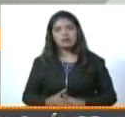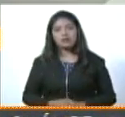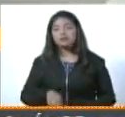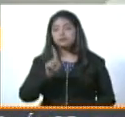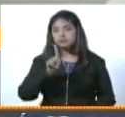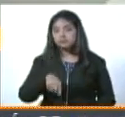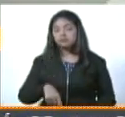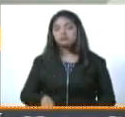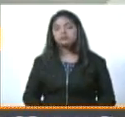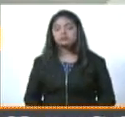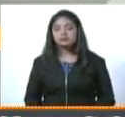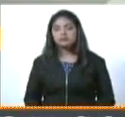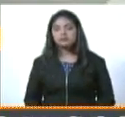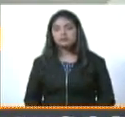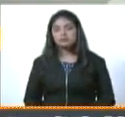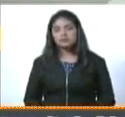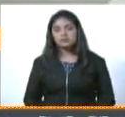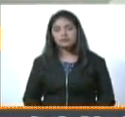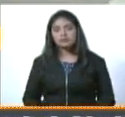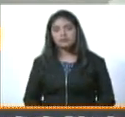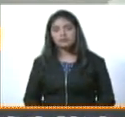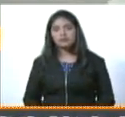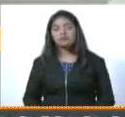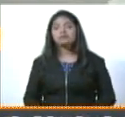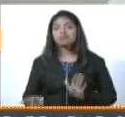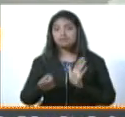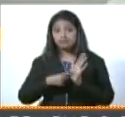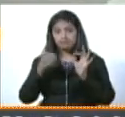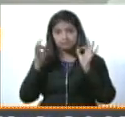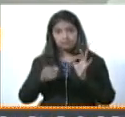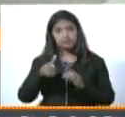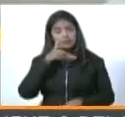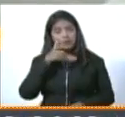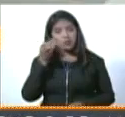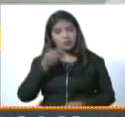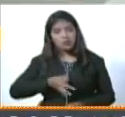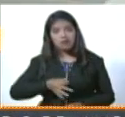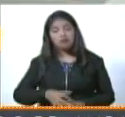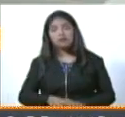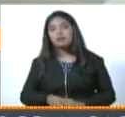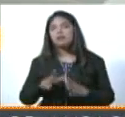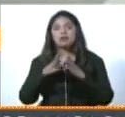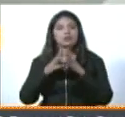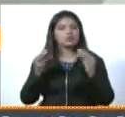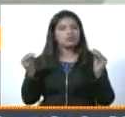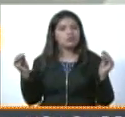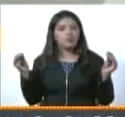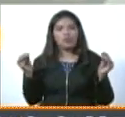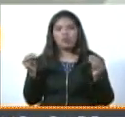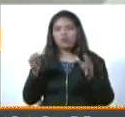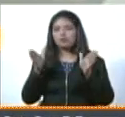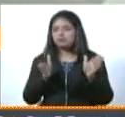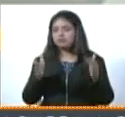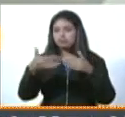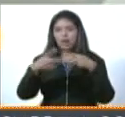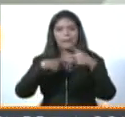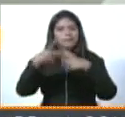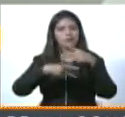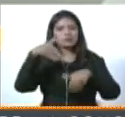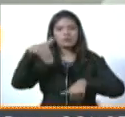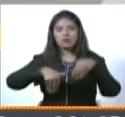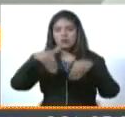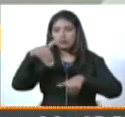también el ejercicio del cumplimiento y garantía de la seguridad de todo el material electoral y todo el proceso